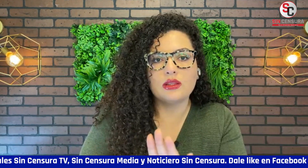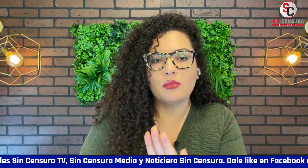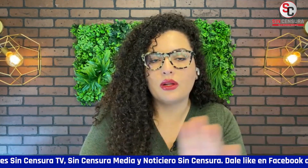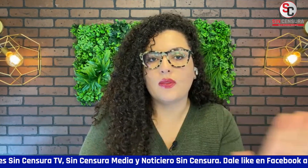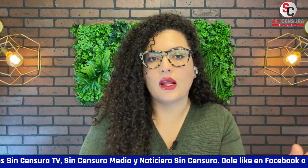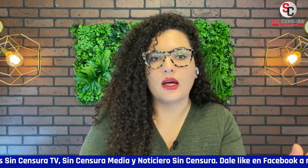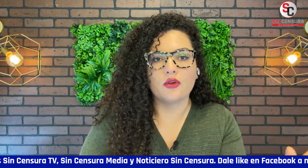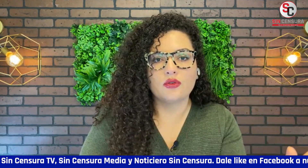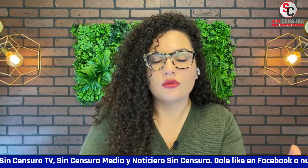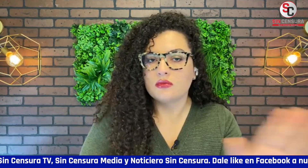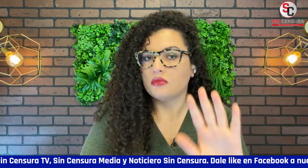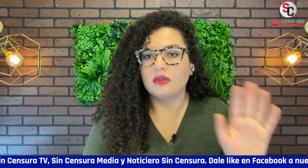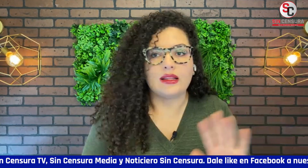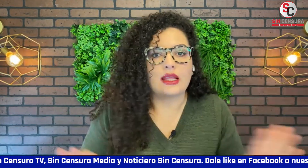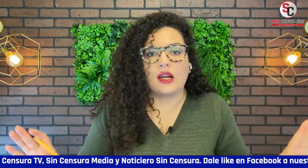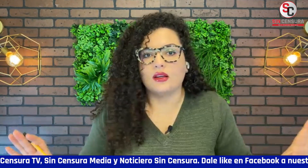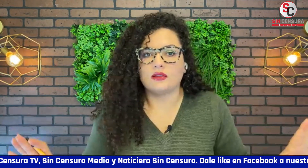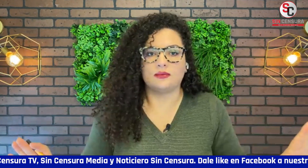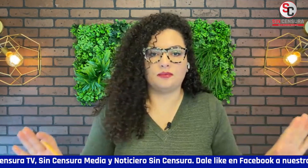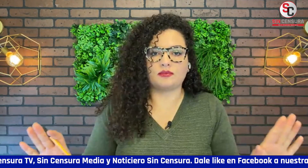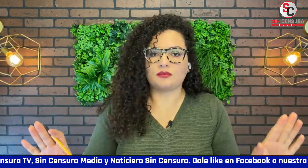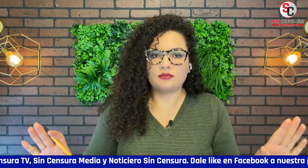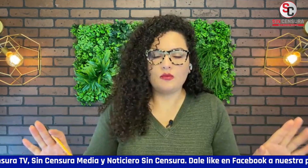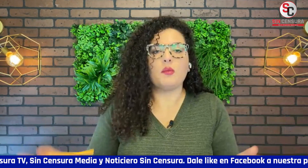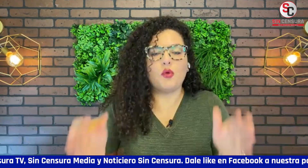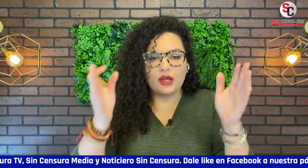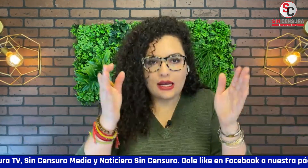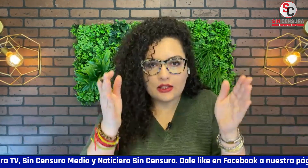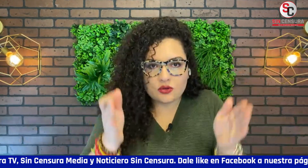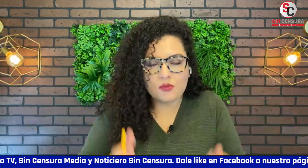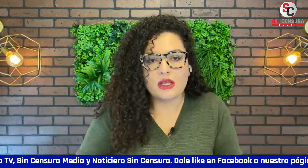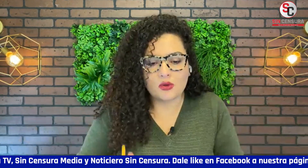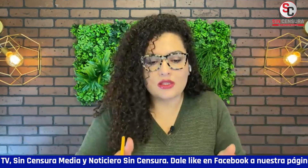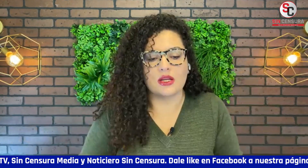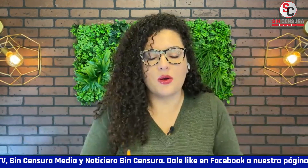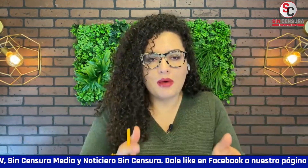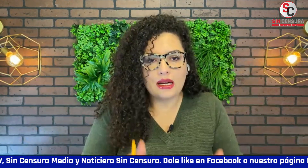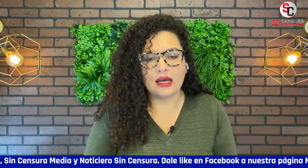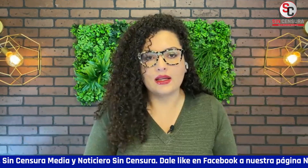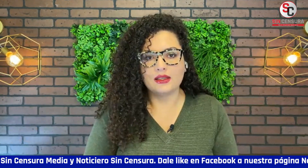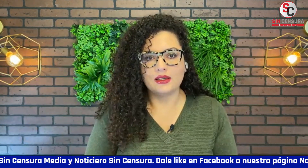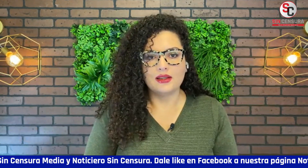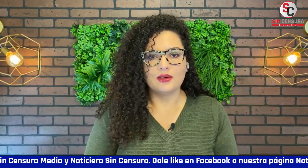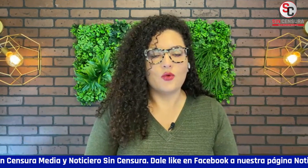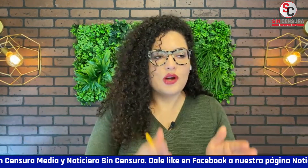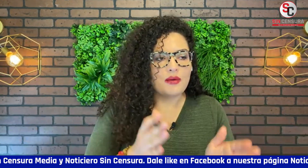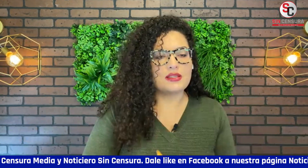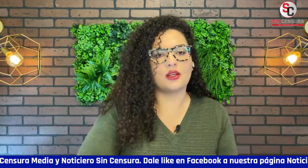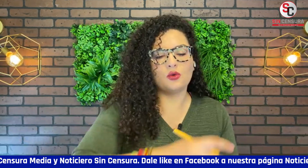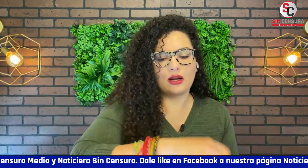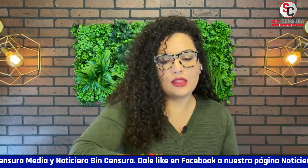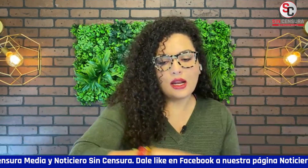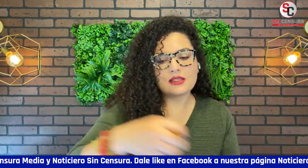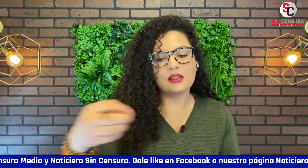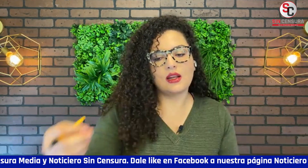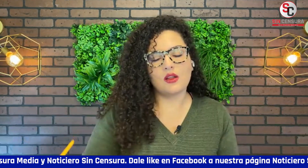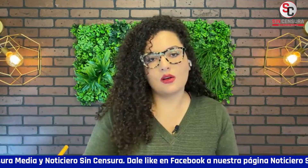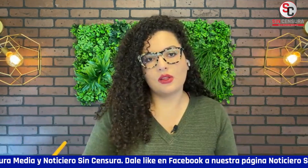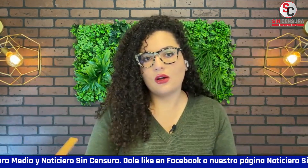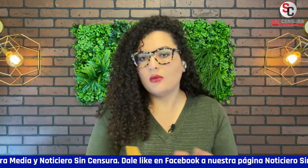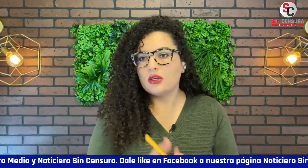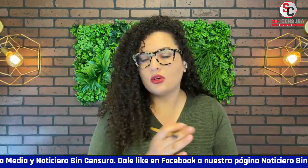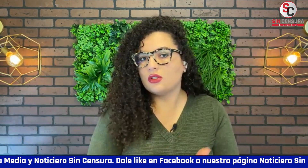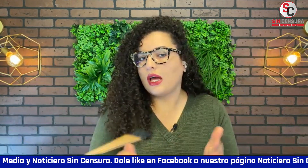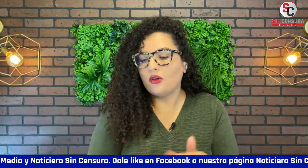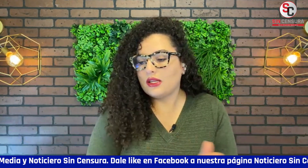y cuenta por entregado. Tan. Porque el instrumento así lo marca. Una vez que tú retiras el dinero